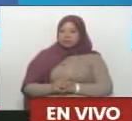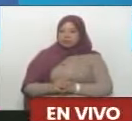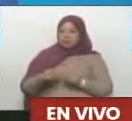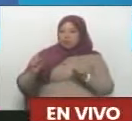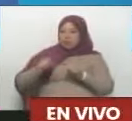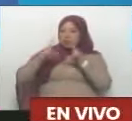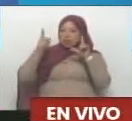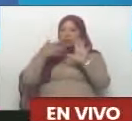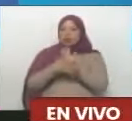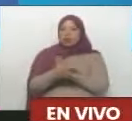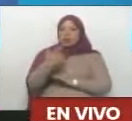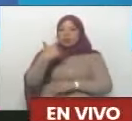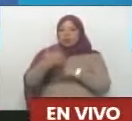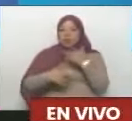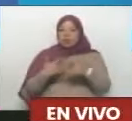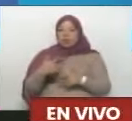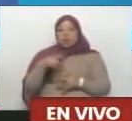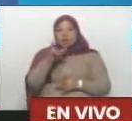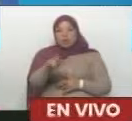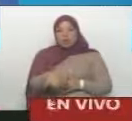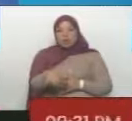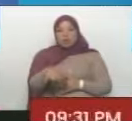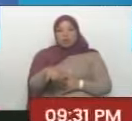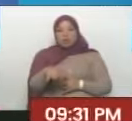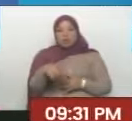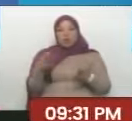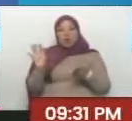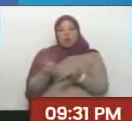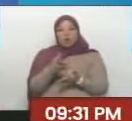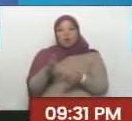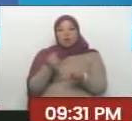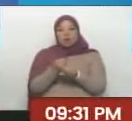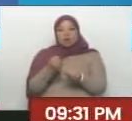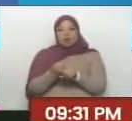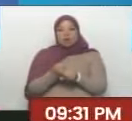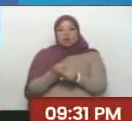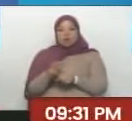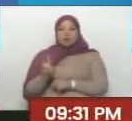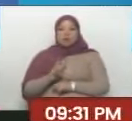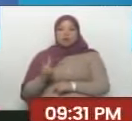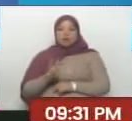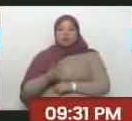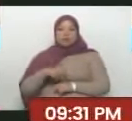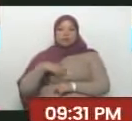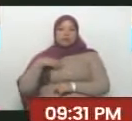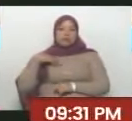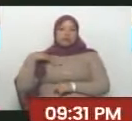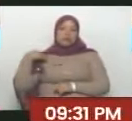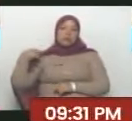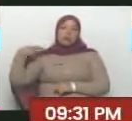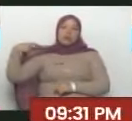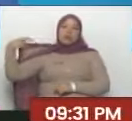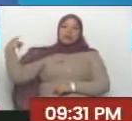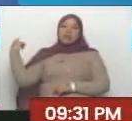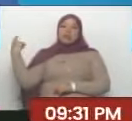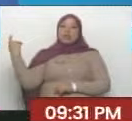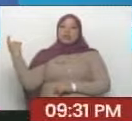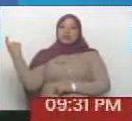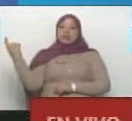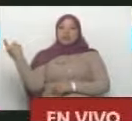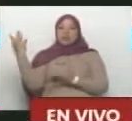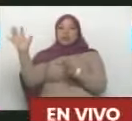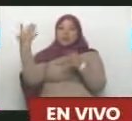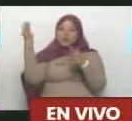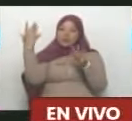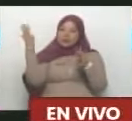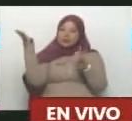Imagínense ustedes, si alguien me decía Cilia ahorita, que estábamos conversando antes de venir para acá, me decía Cilia, Cilita, mando un aplauso a